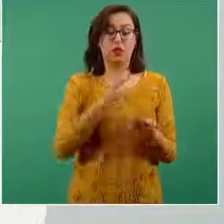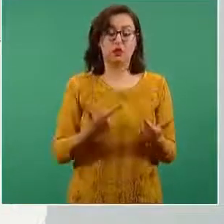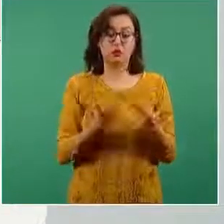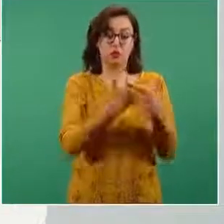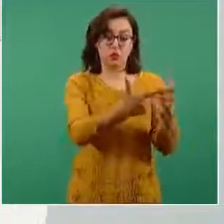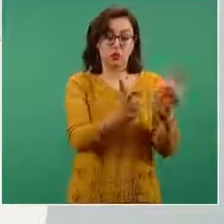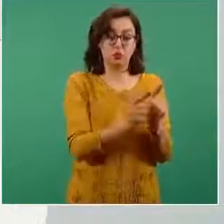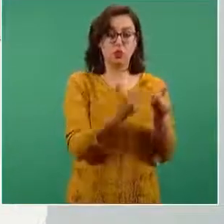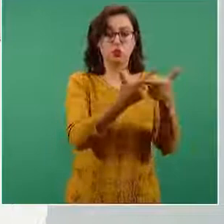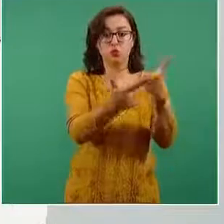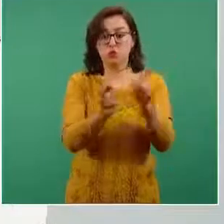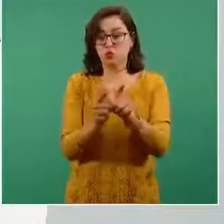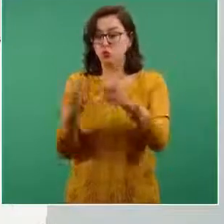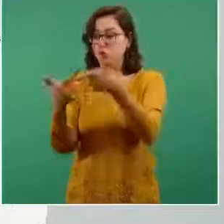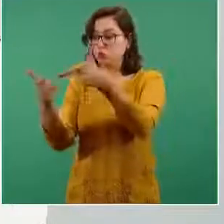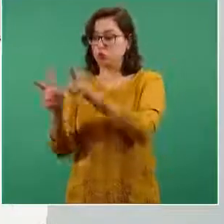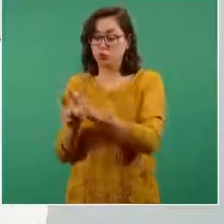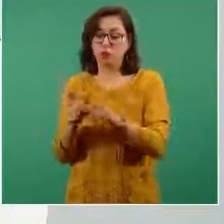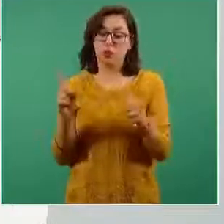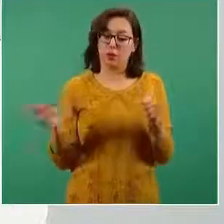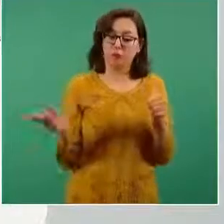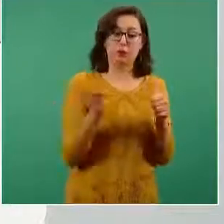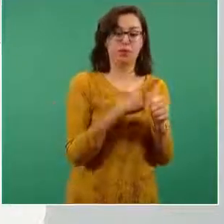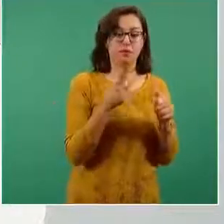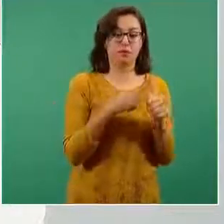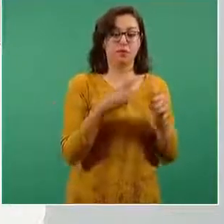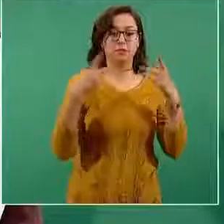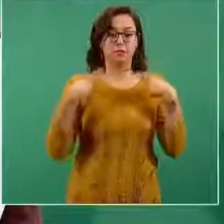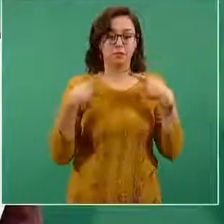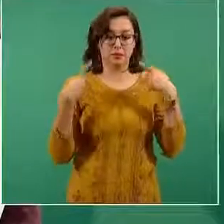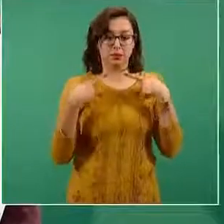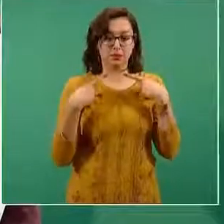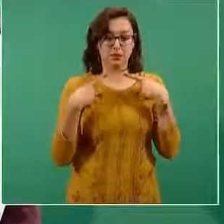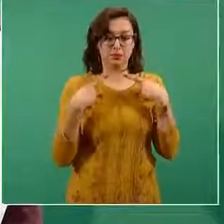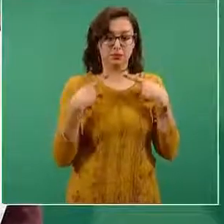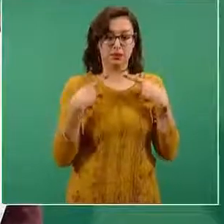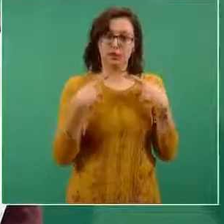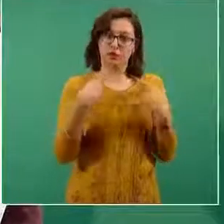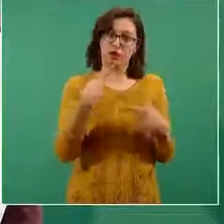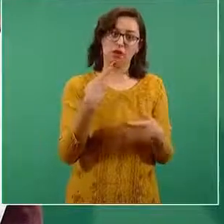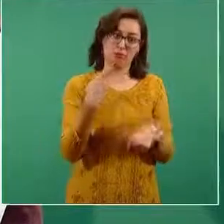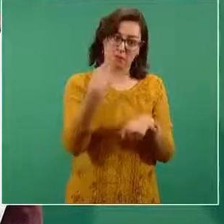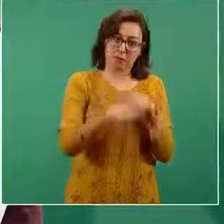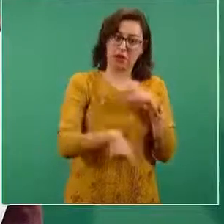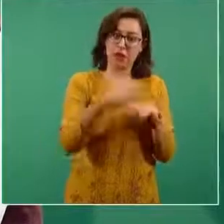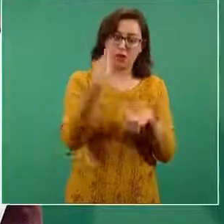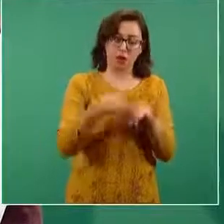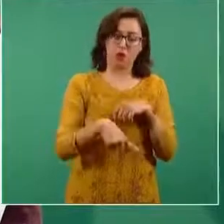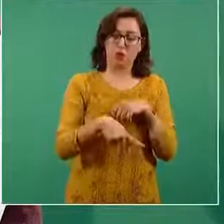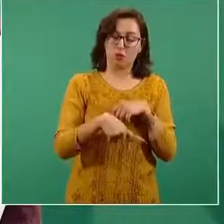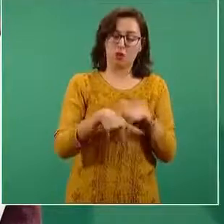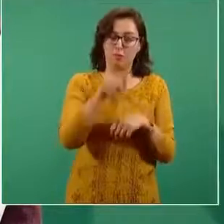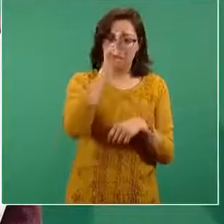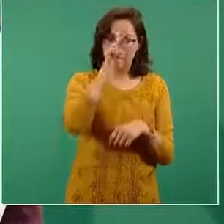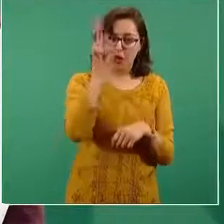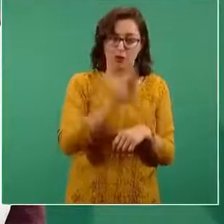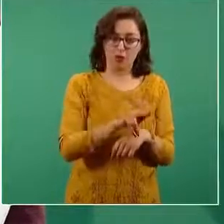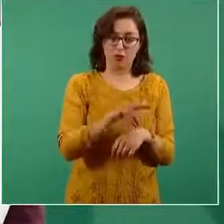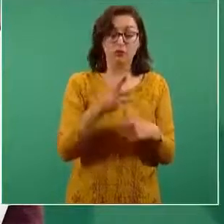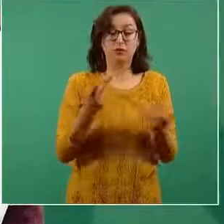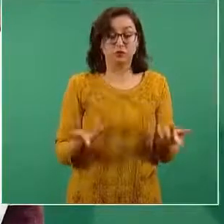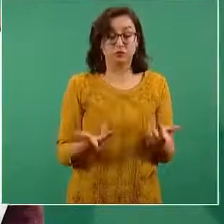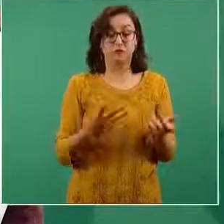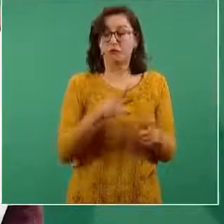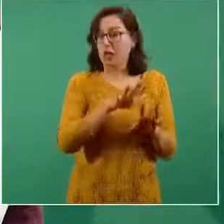poblacional, se debe de privilegiar obviamente a las personas que tienen el mayor riesgo de ser afectados por la enfermedad. Esto